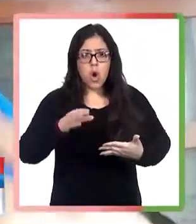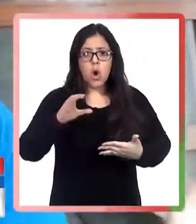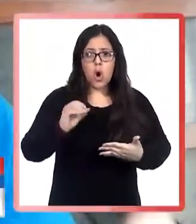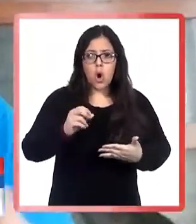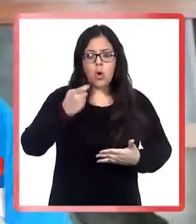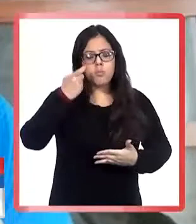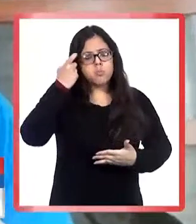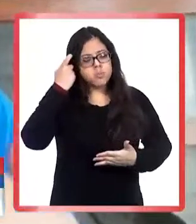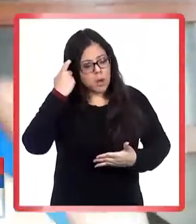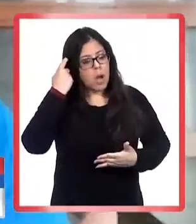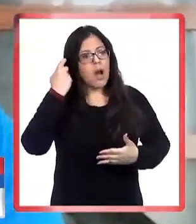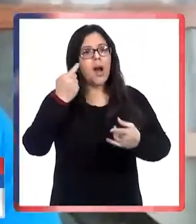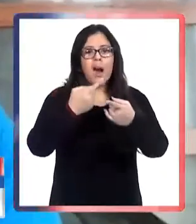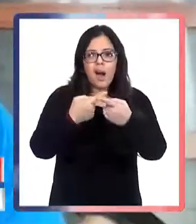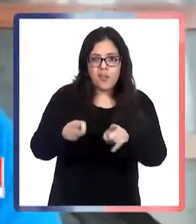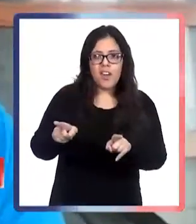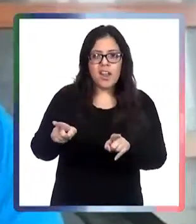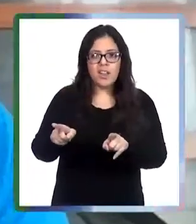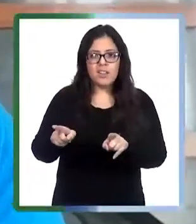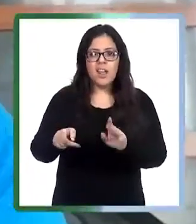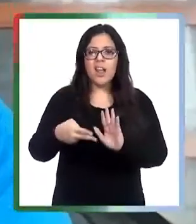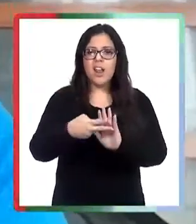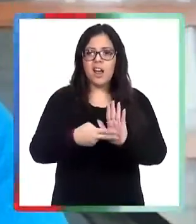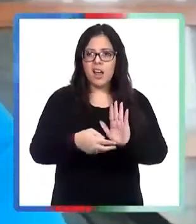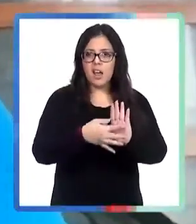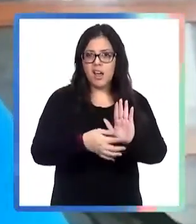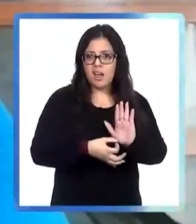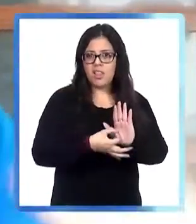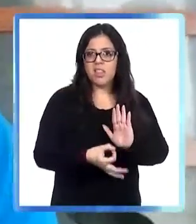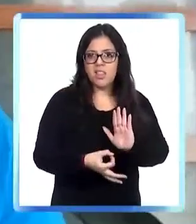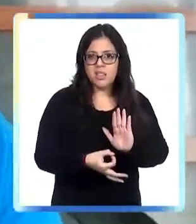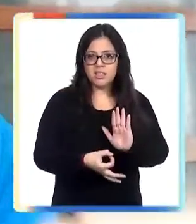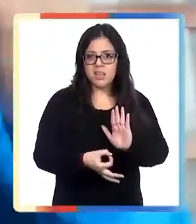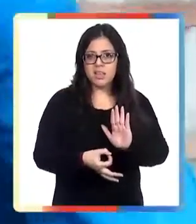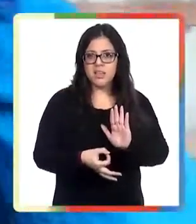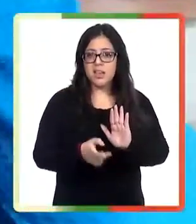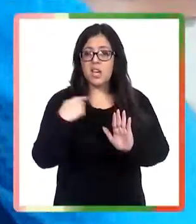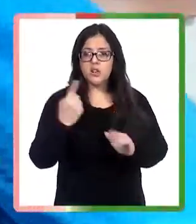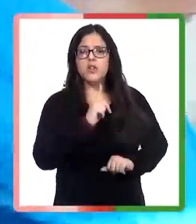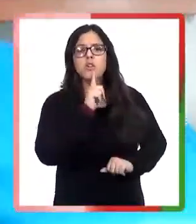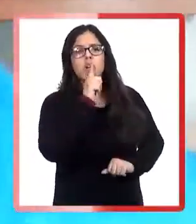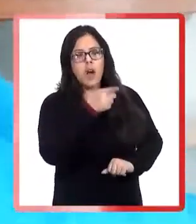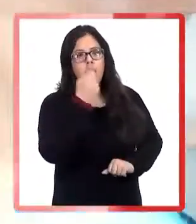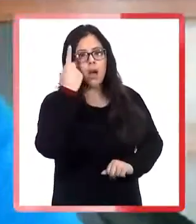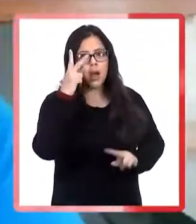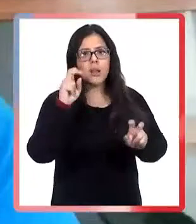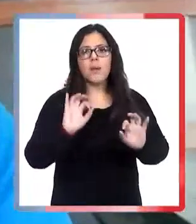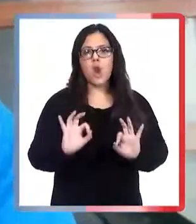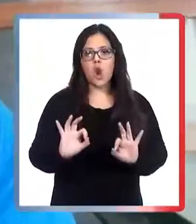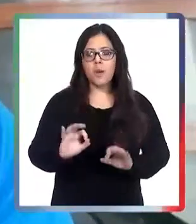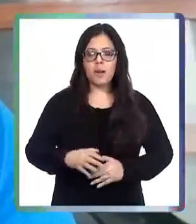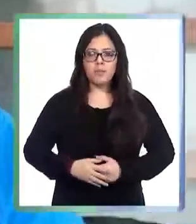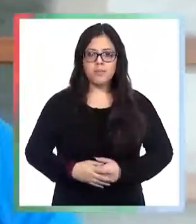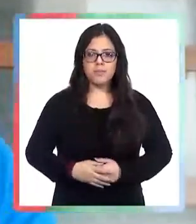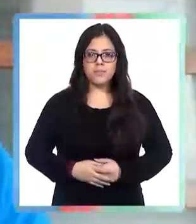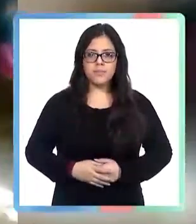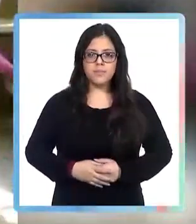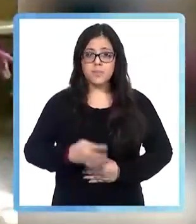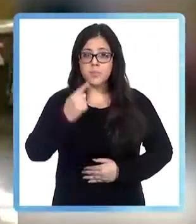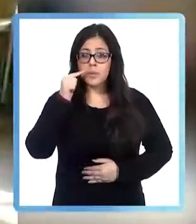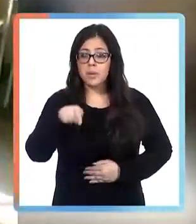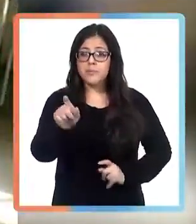su emocionalidad o a través de su razonamiento de una forma distinta a lo que se caracteriza en la norma, a lo que transversalmente estamos acostumbrados a entender como